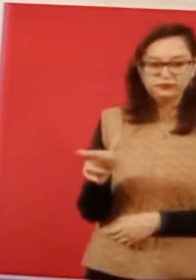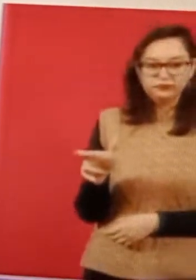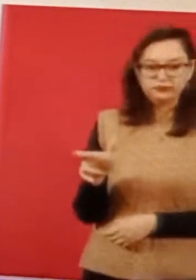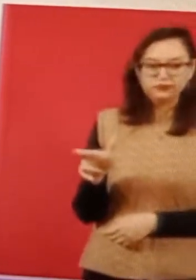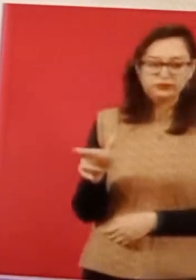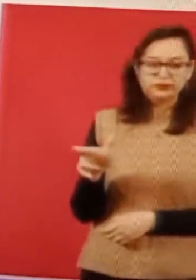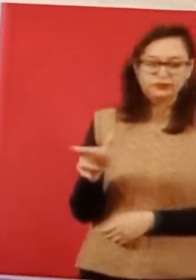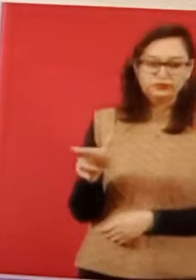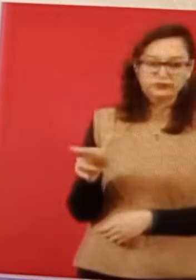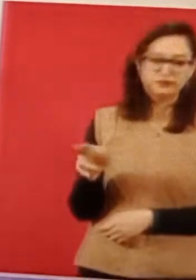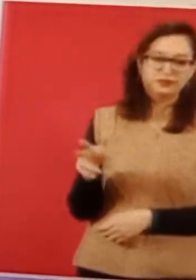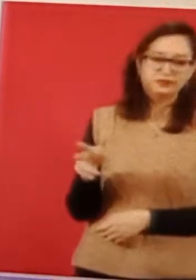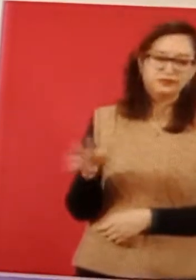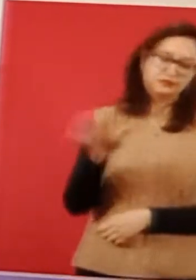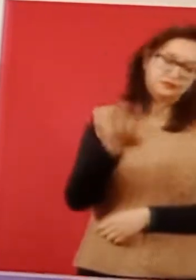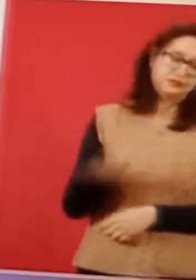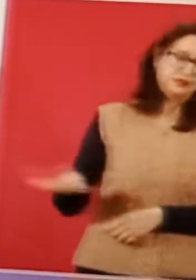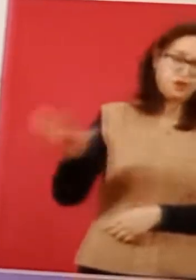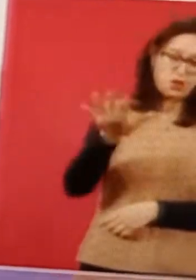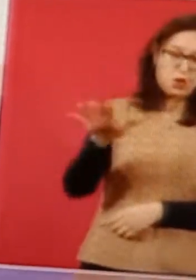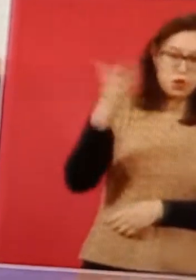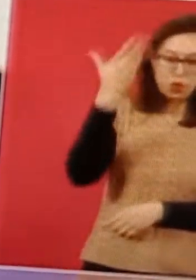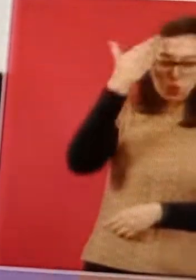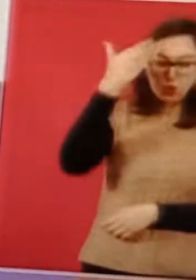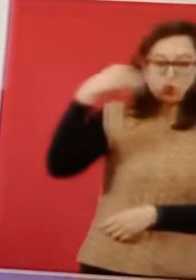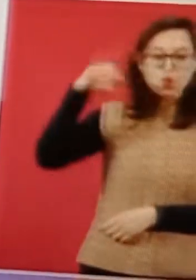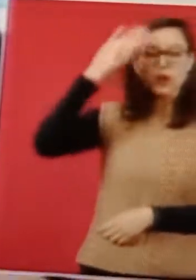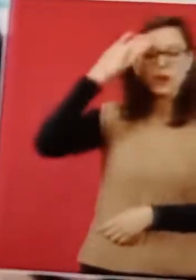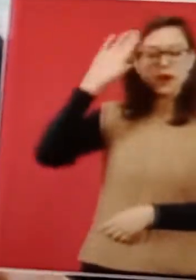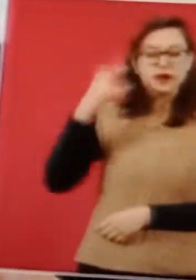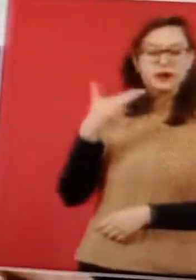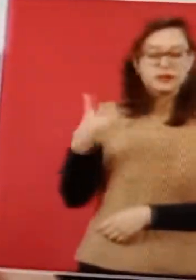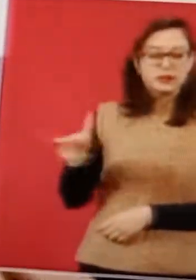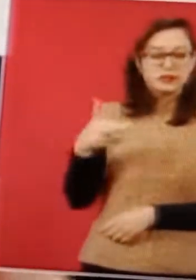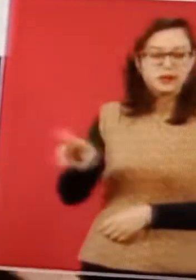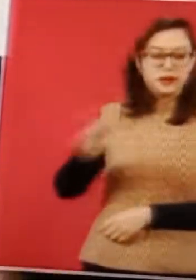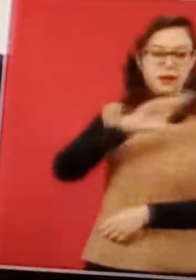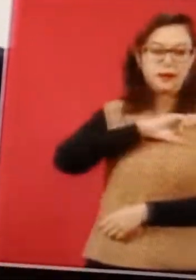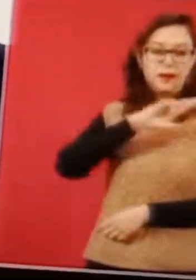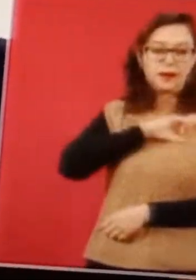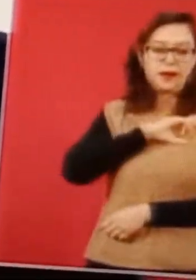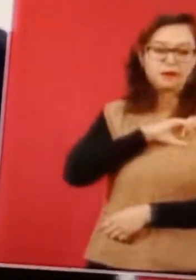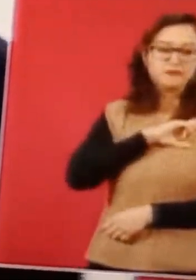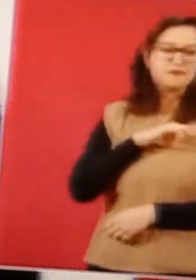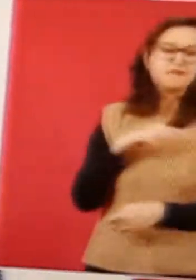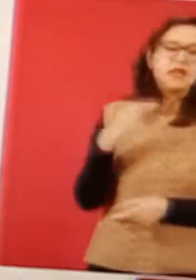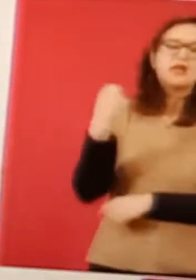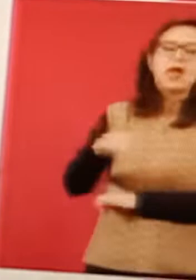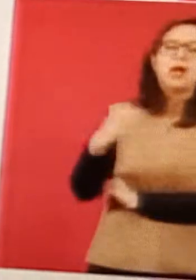los restaurantes particulares se llaman